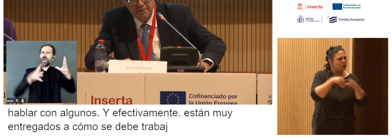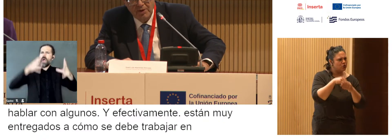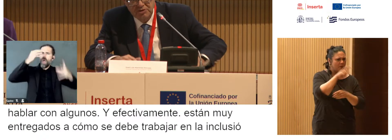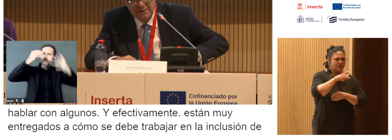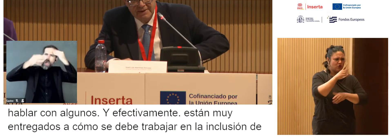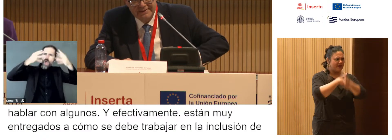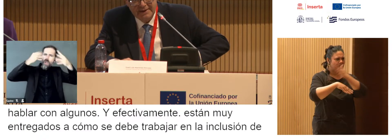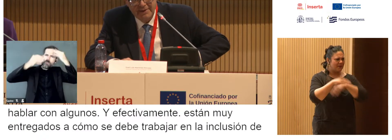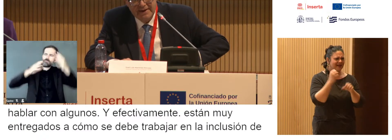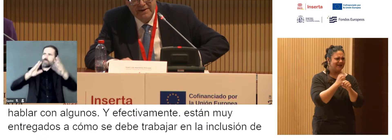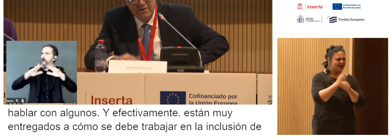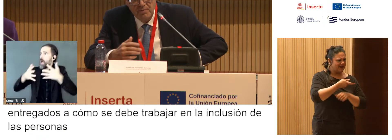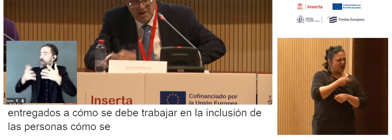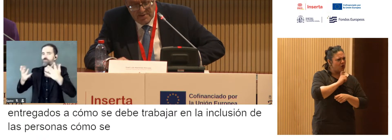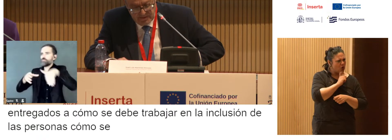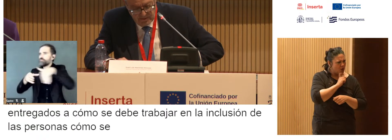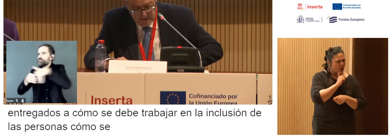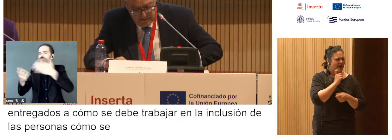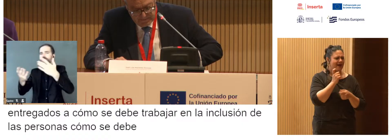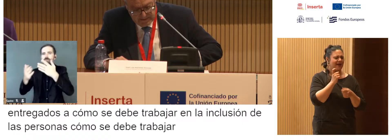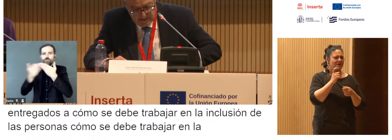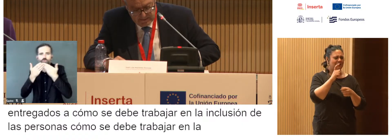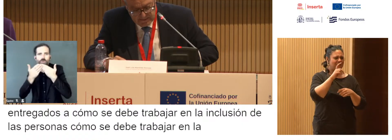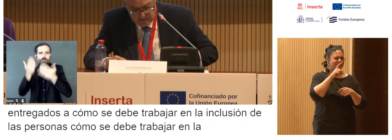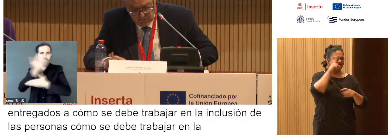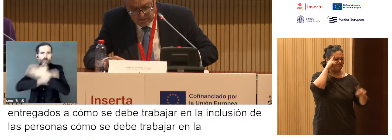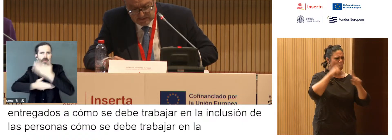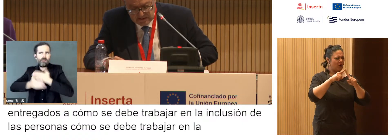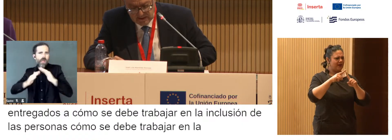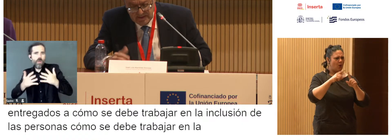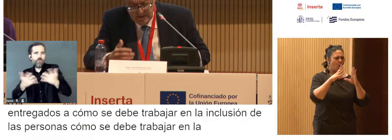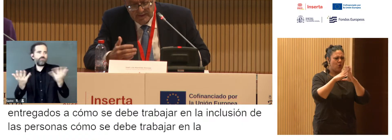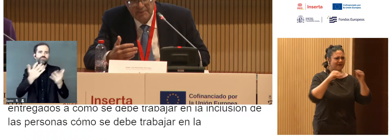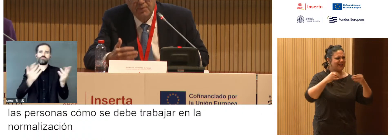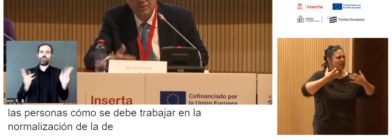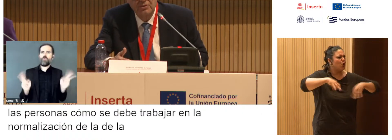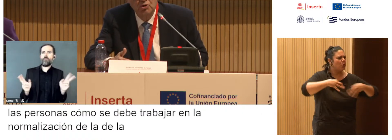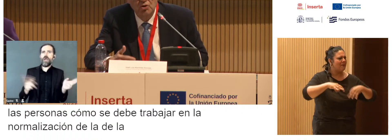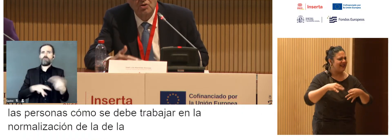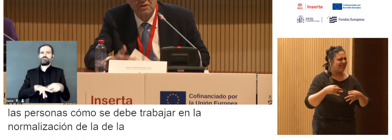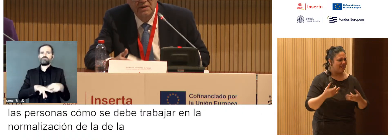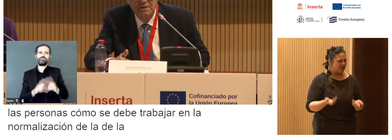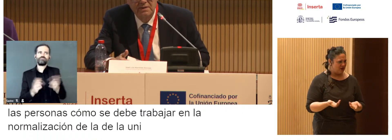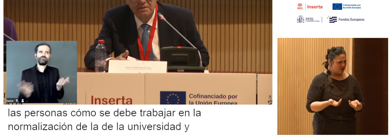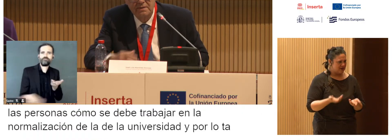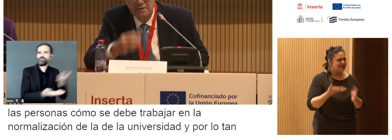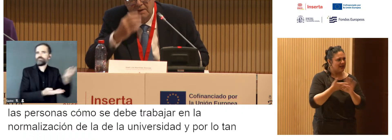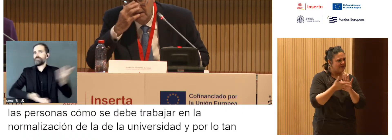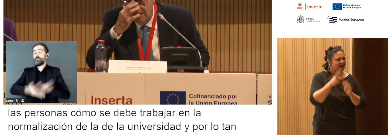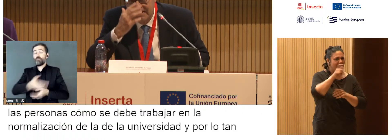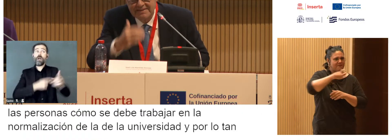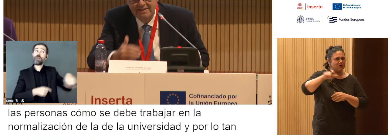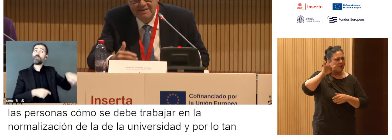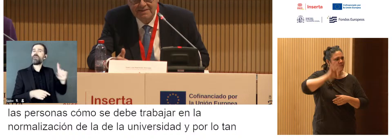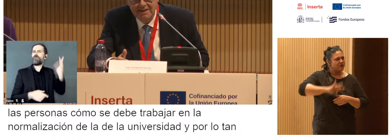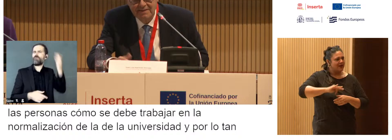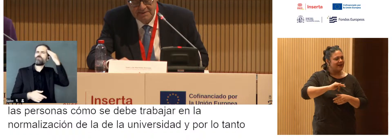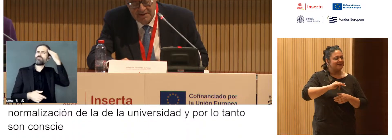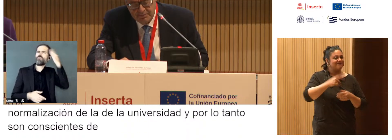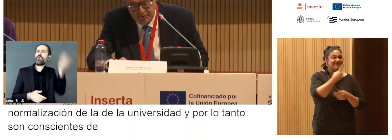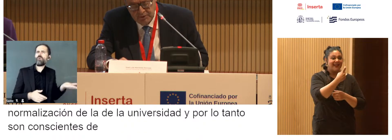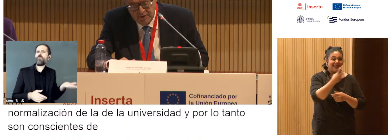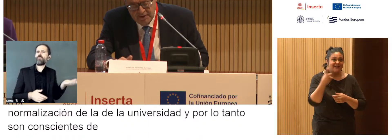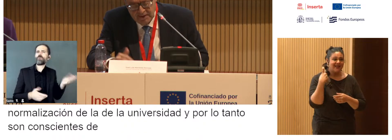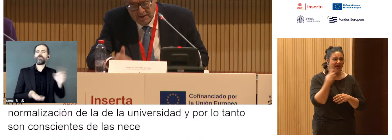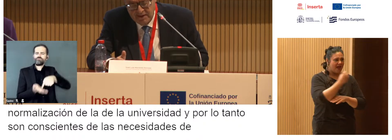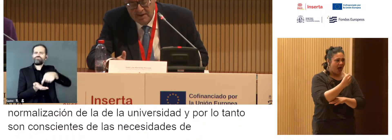personas, cómo se debe trabajar en la normalización de la universidad y, por lo tanto, son conscientes de las necesidades